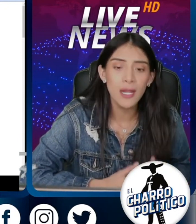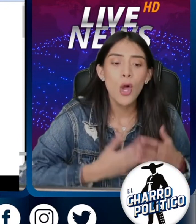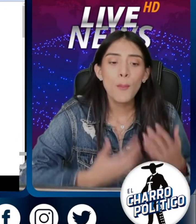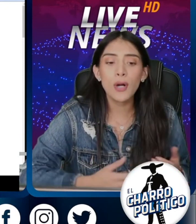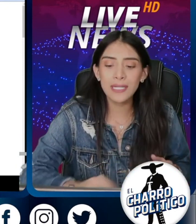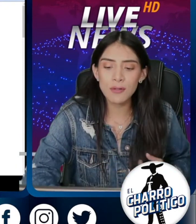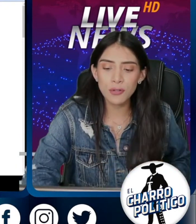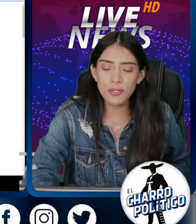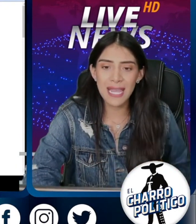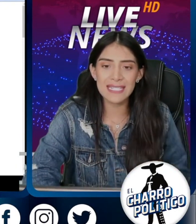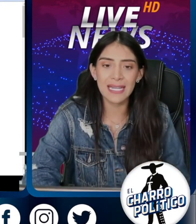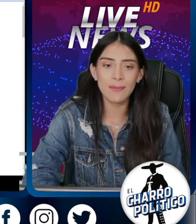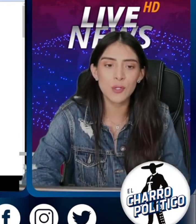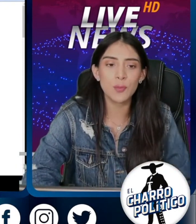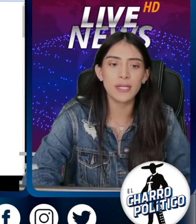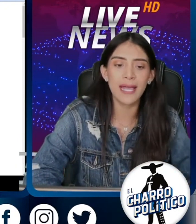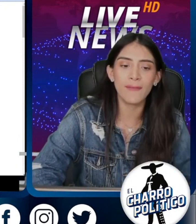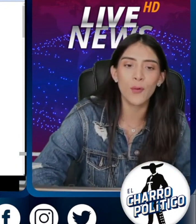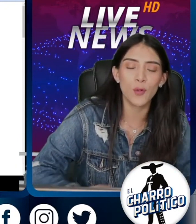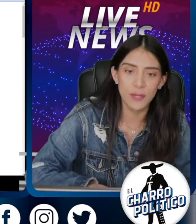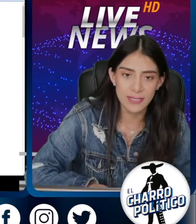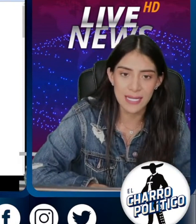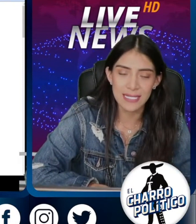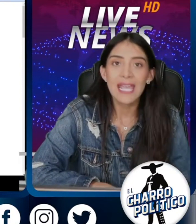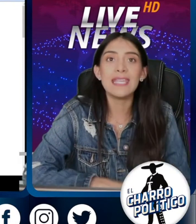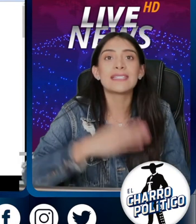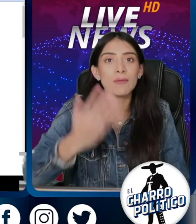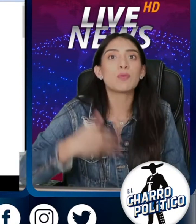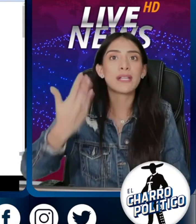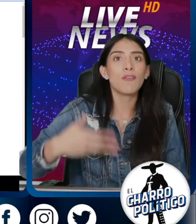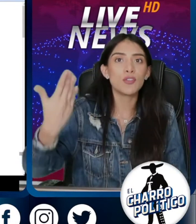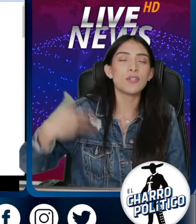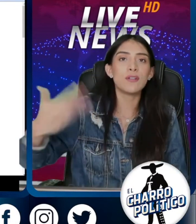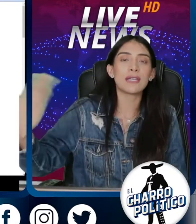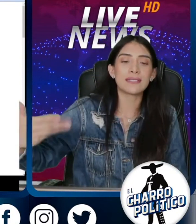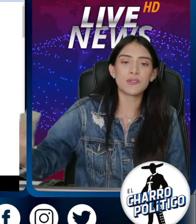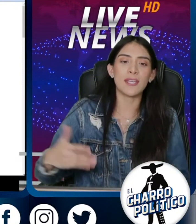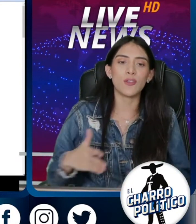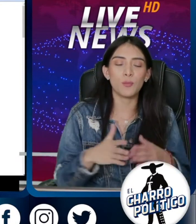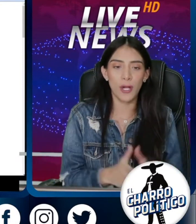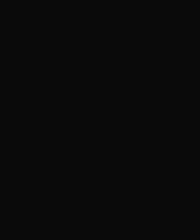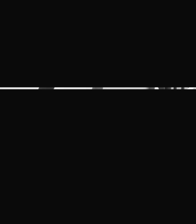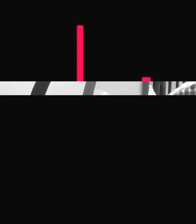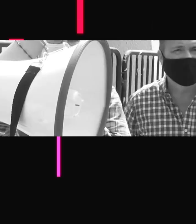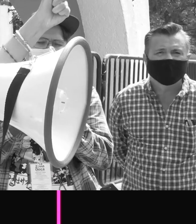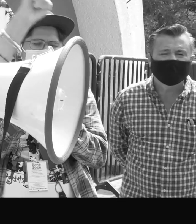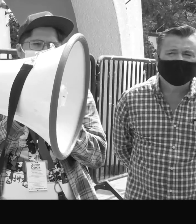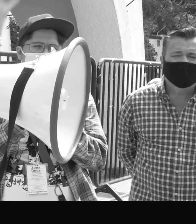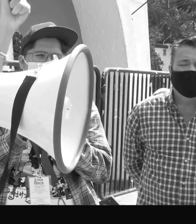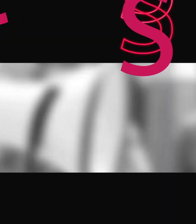muy bien, porque nosotros estaremos publicando noticias y estaremos publicando los videos de lo que esté sucediendo. Bueno,